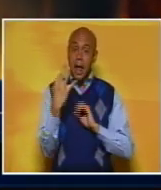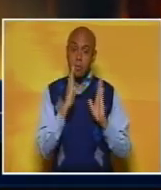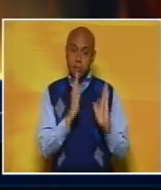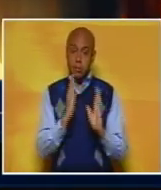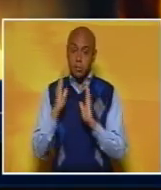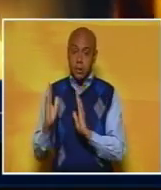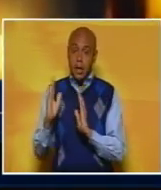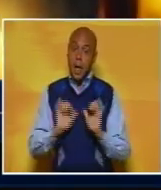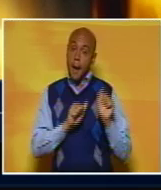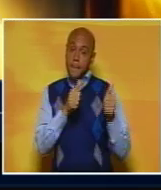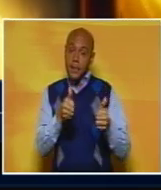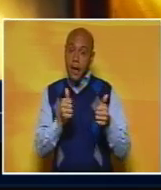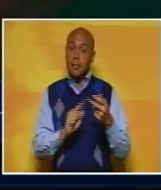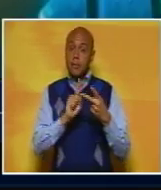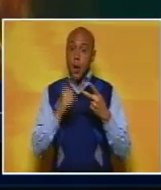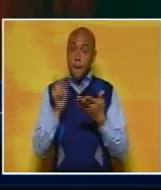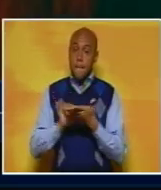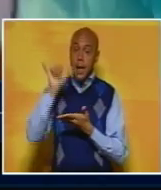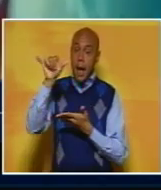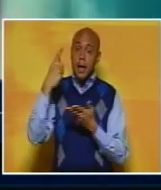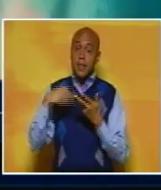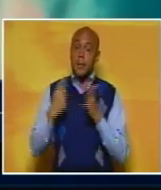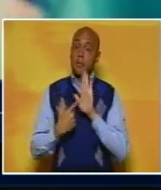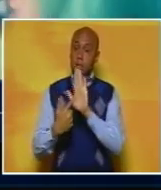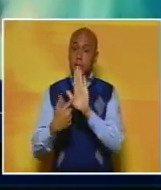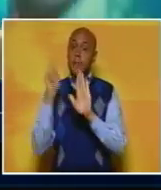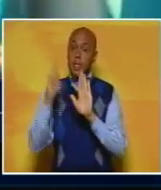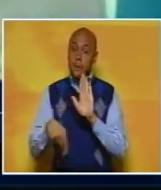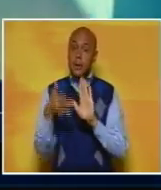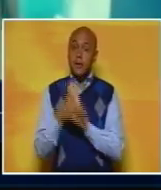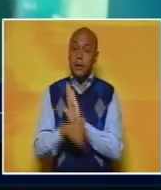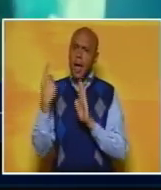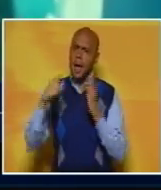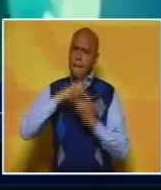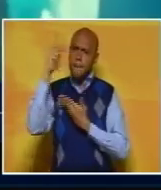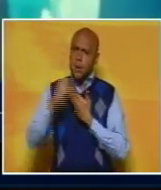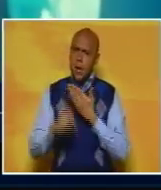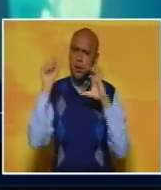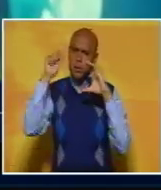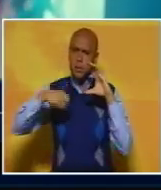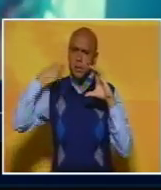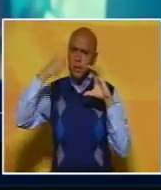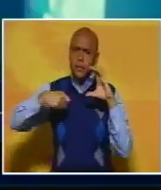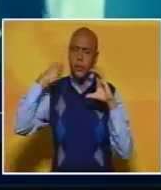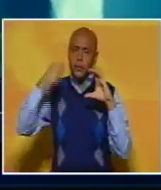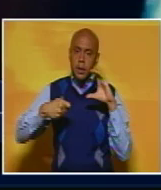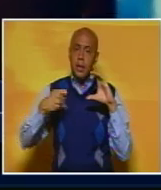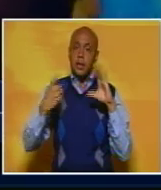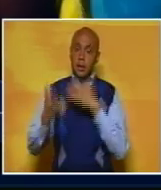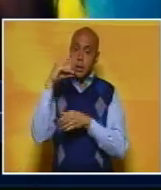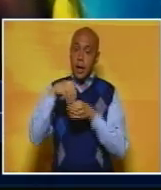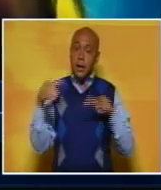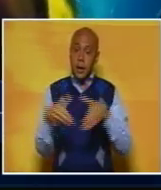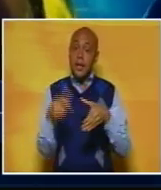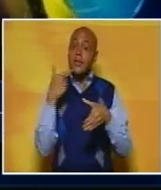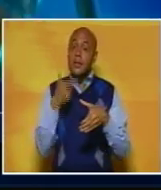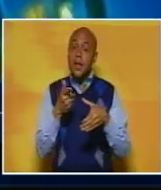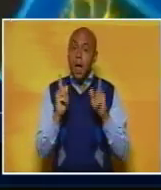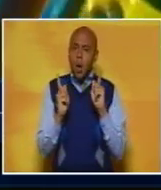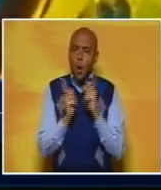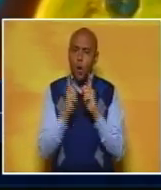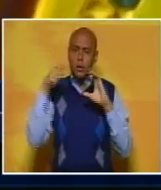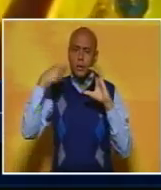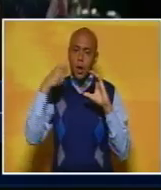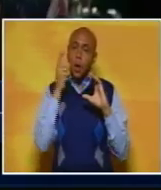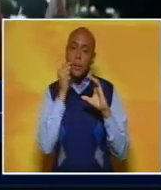titulados Origen, Viaje y Revelación y forma parte del proyecto de Onda y Billboard llamado Onda Backstage, que dedica cortos videos sobre